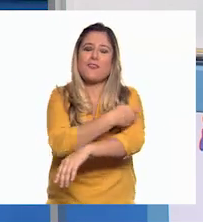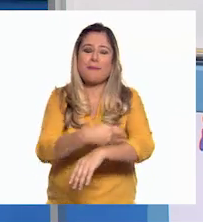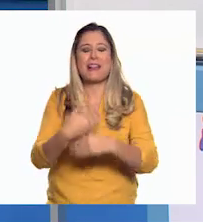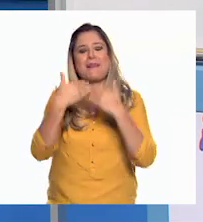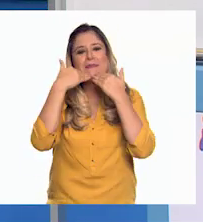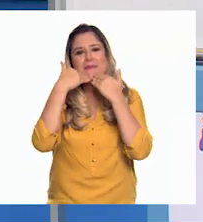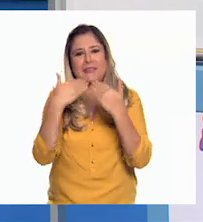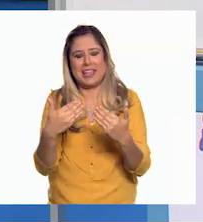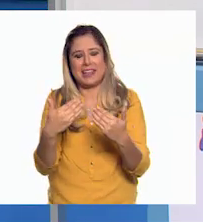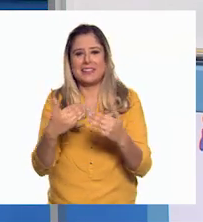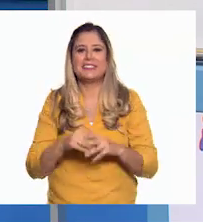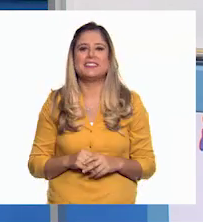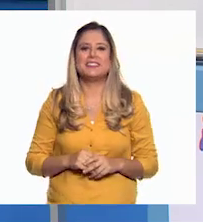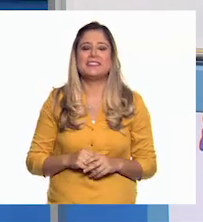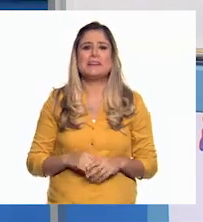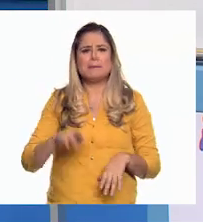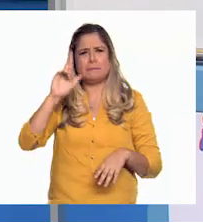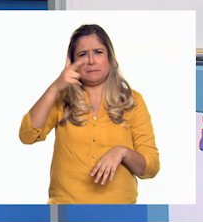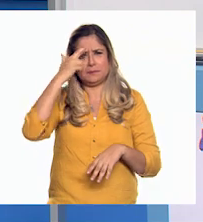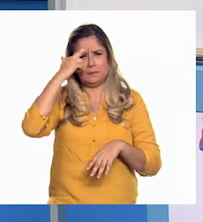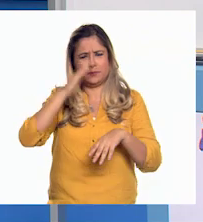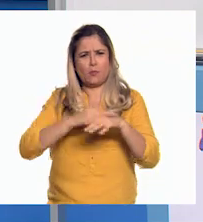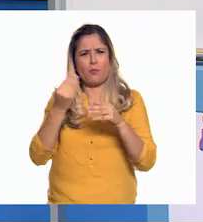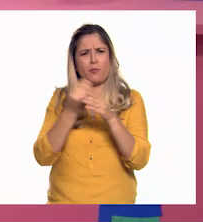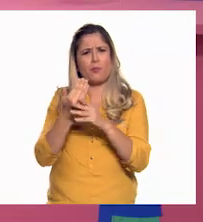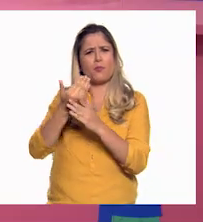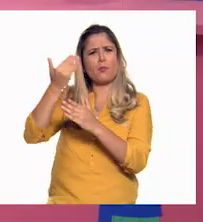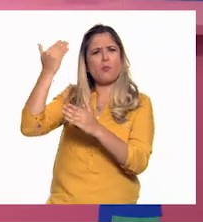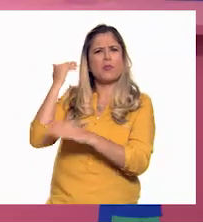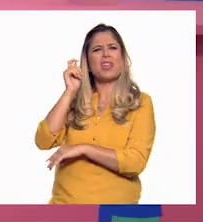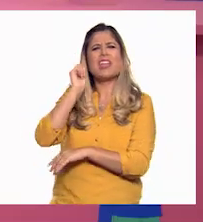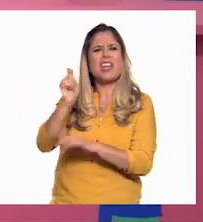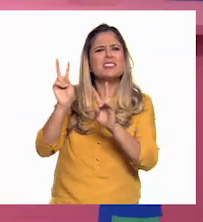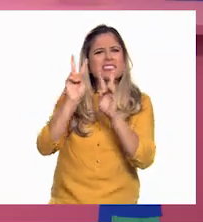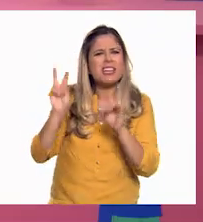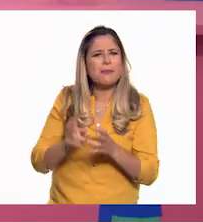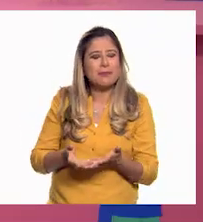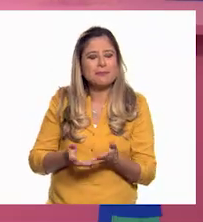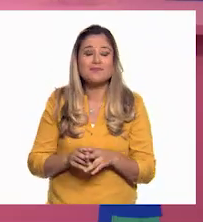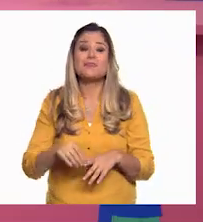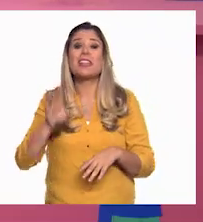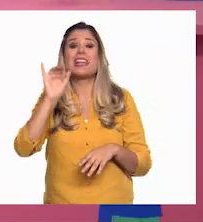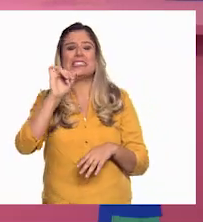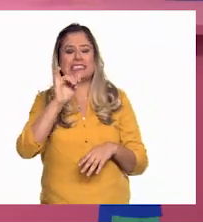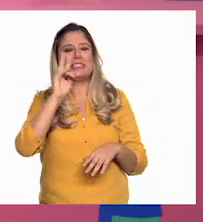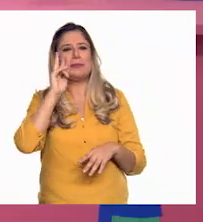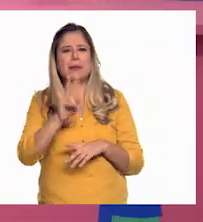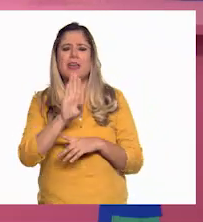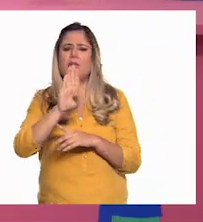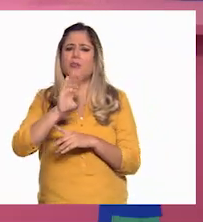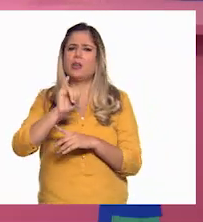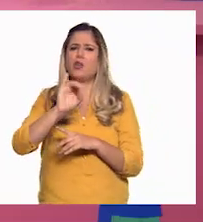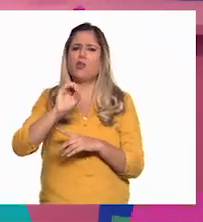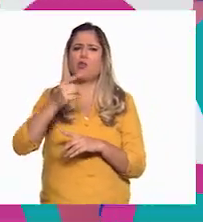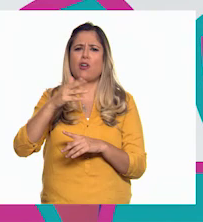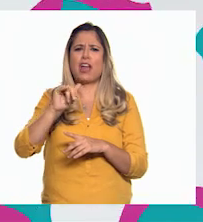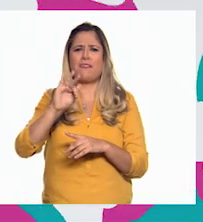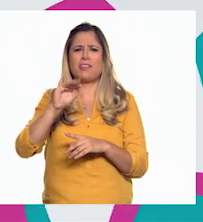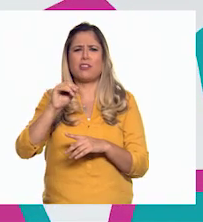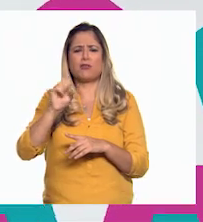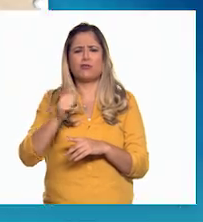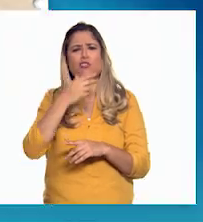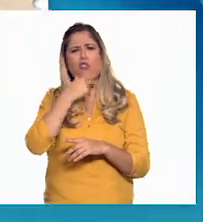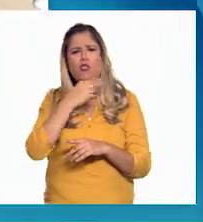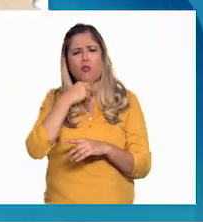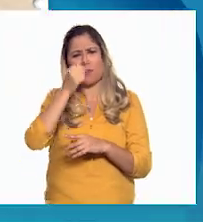bien. ¿Recuerdan lo que vimos la clase pasada? Sí, maestra. Vimos algunos datos biográficos sobre Francisco Hinojosa,